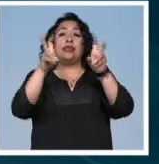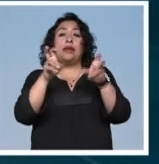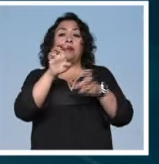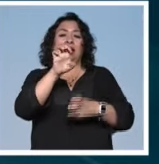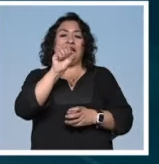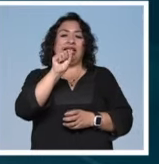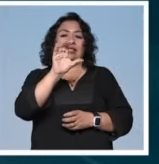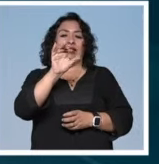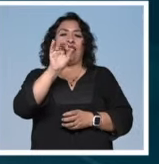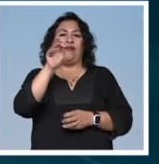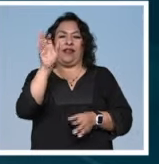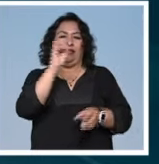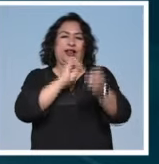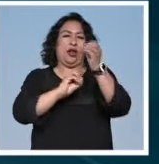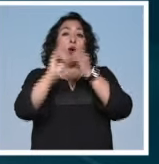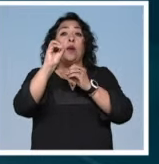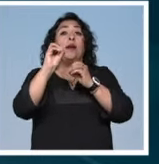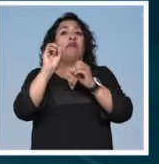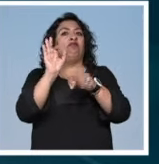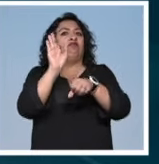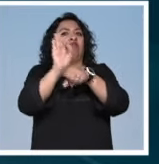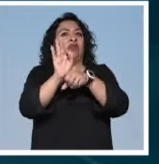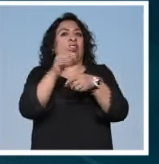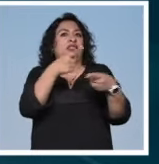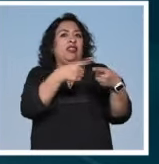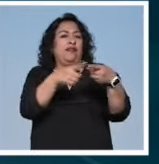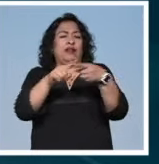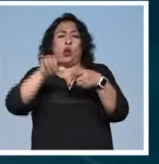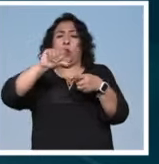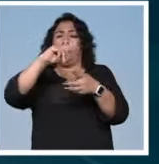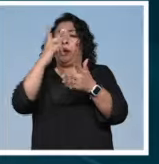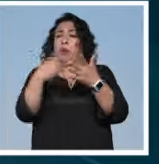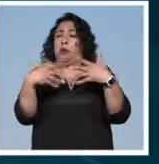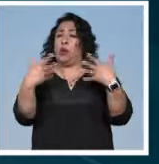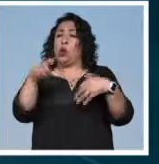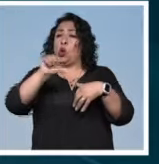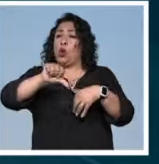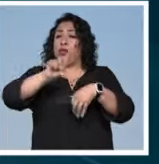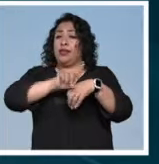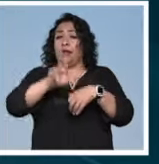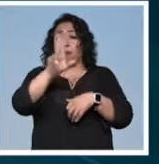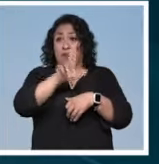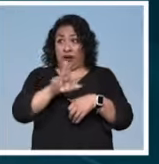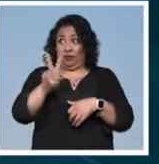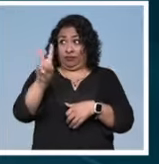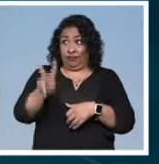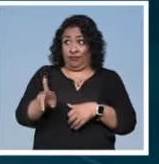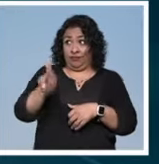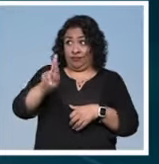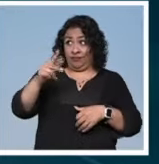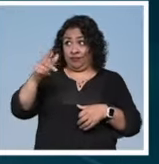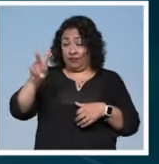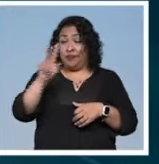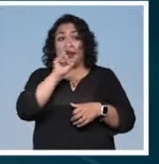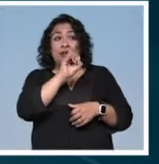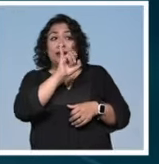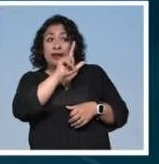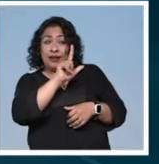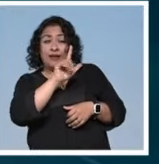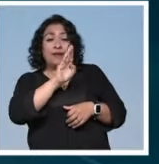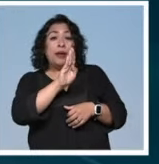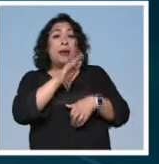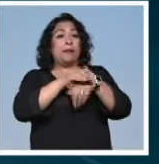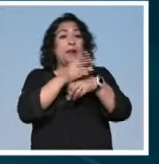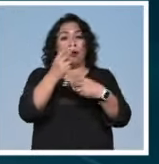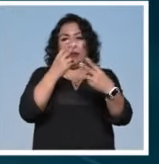Escafandra, que apuesta por la diversidad. ¡Qué gran programa tenemos este martes, Rafael García Villegas! ¿No es así? Así es, mi querida Laura Barrera, amigos del